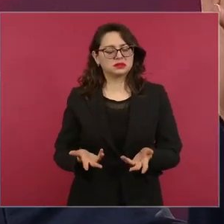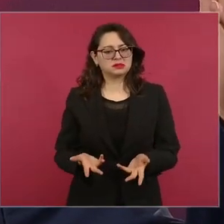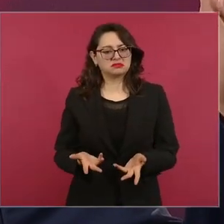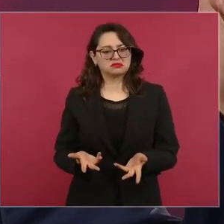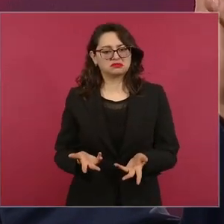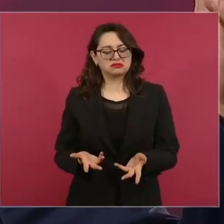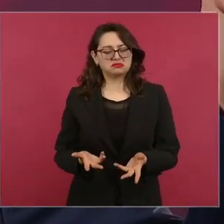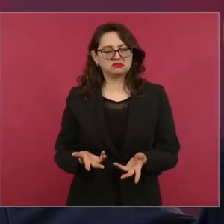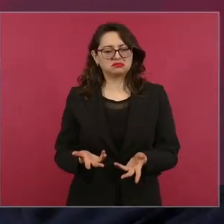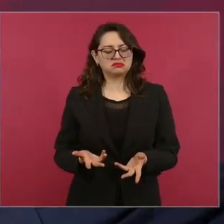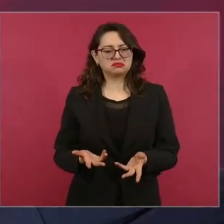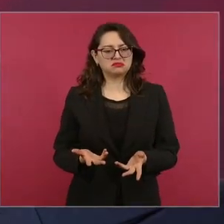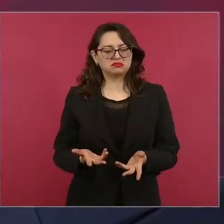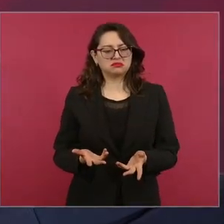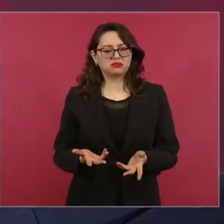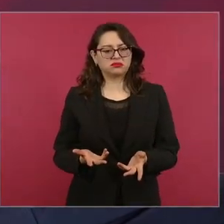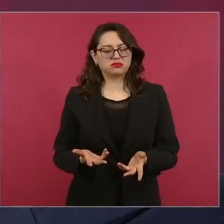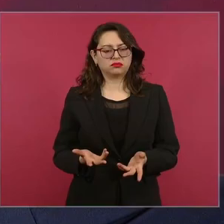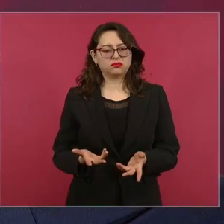que